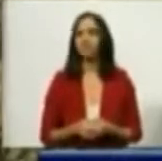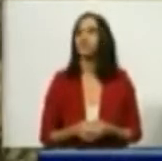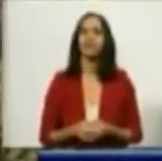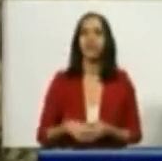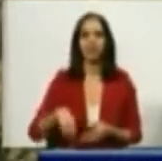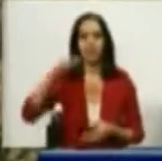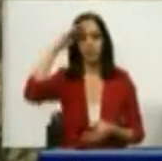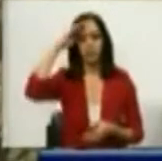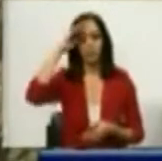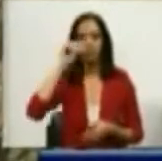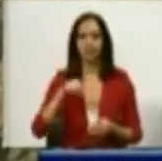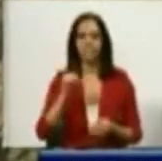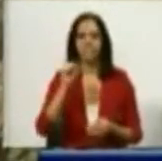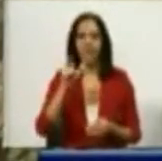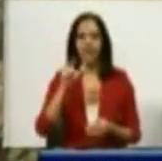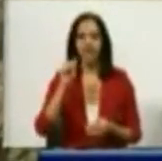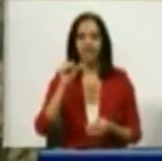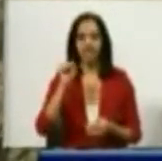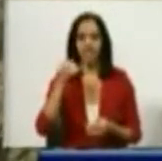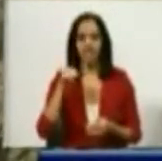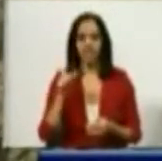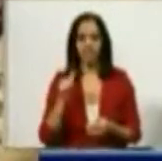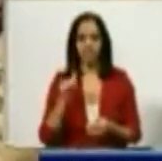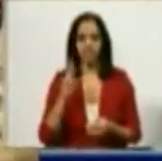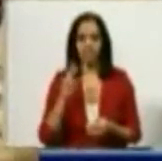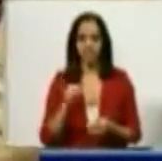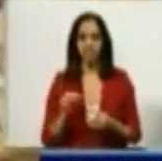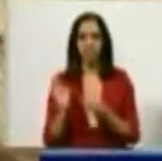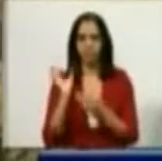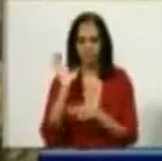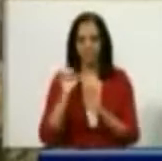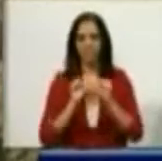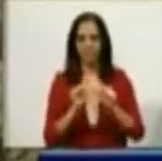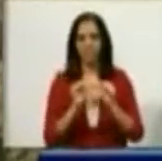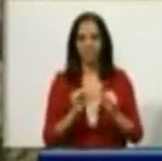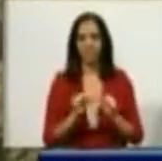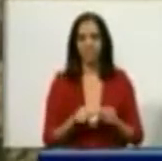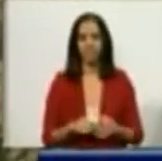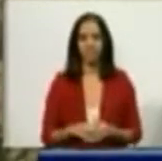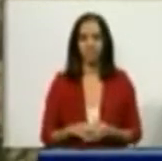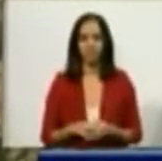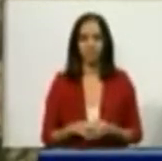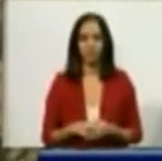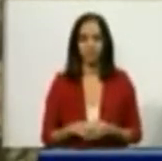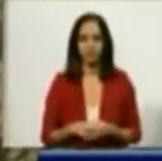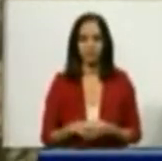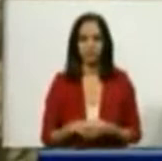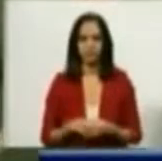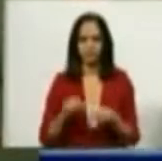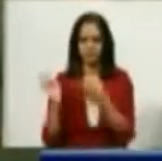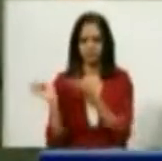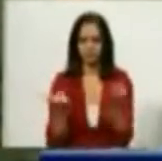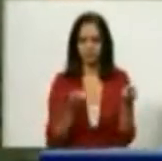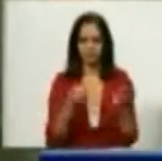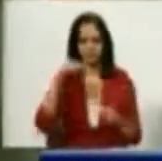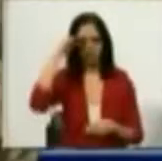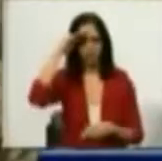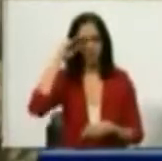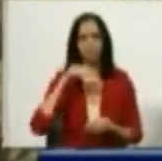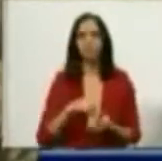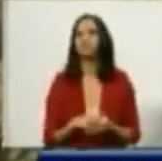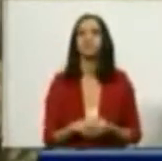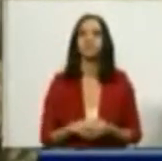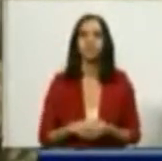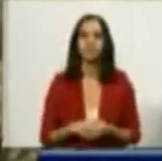fragata Salazar Yamileth la patria sigue mayor merchan Acevedo Gustavo la patria sigue